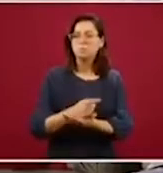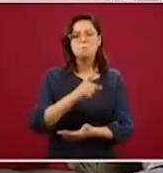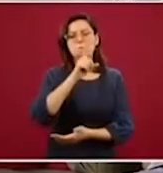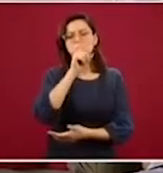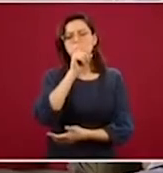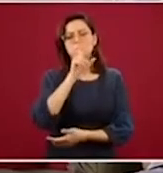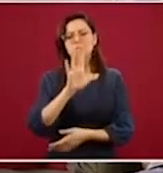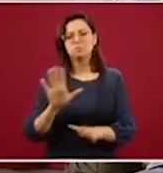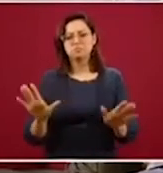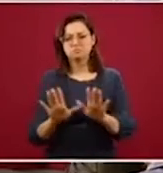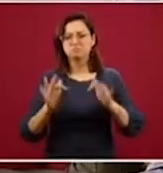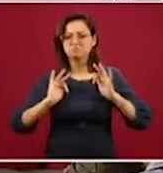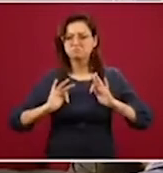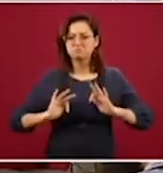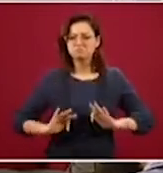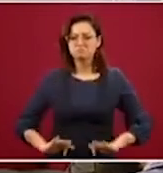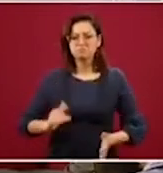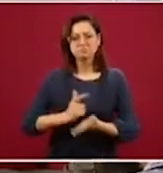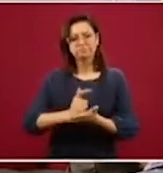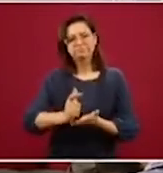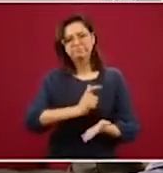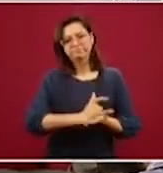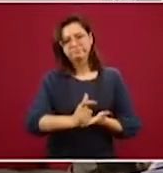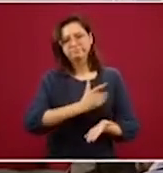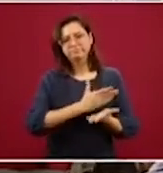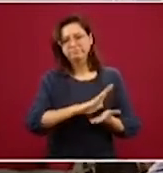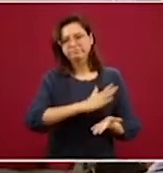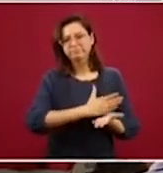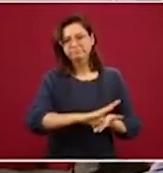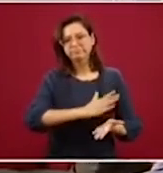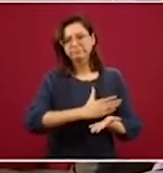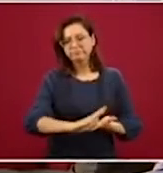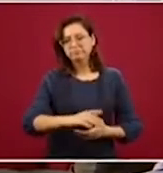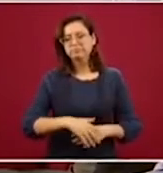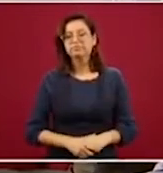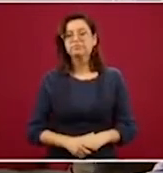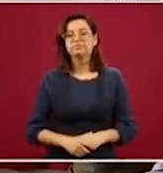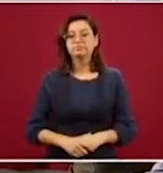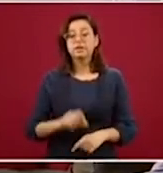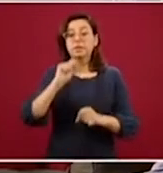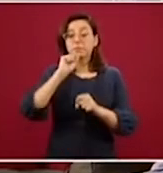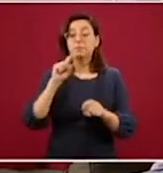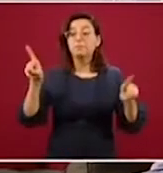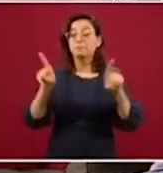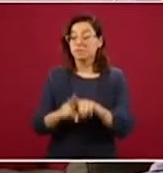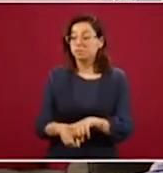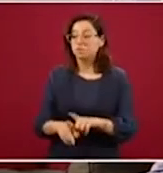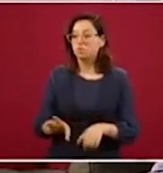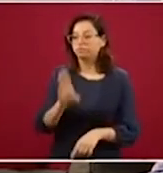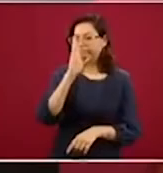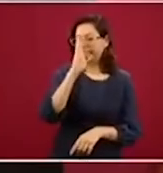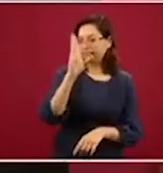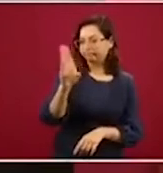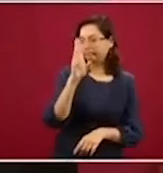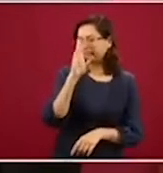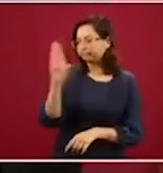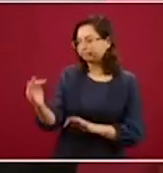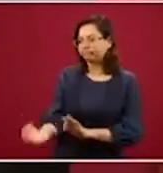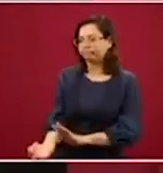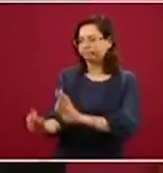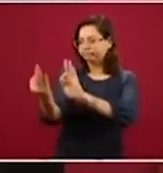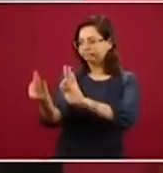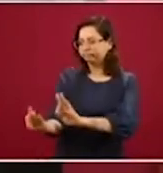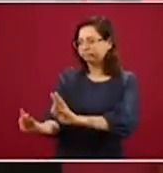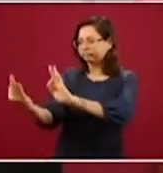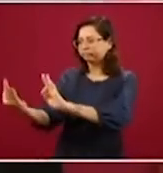por último, vamos de manera directa también, esto es también novedoso, es la primera vez que el gobierno federal